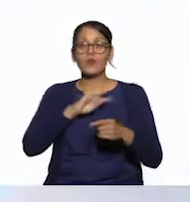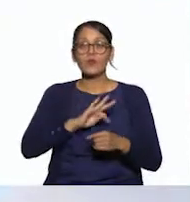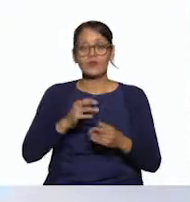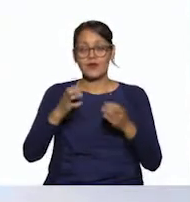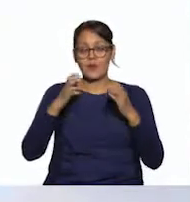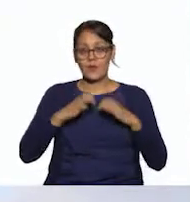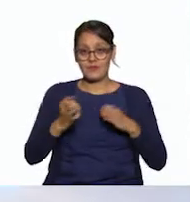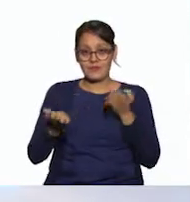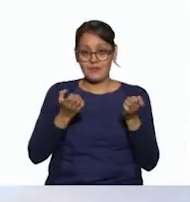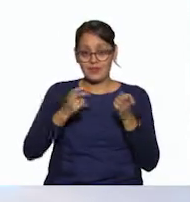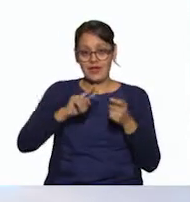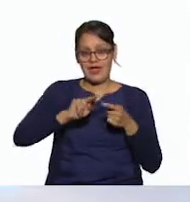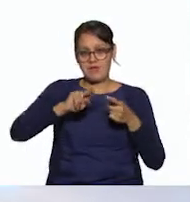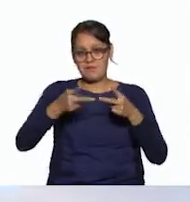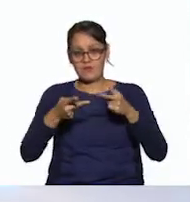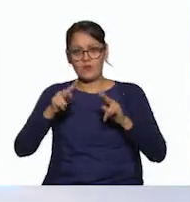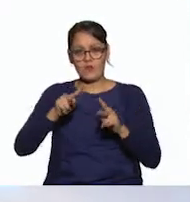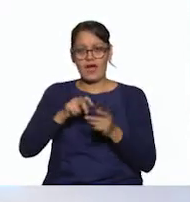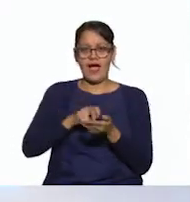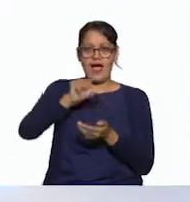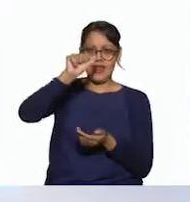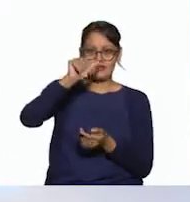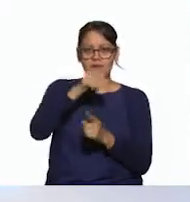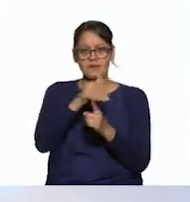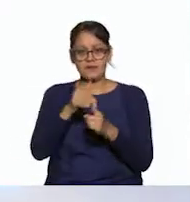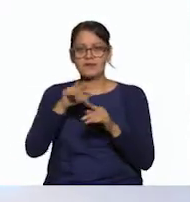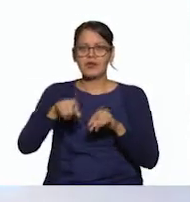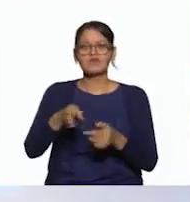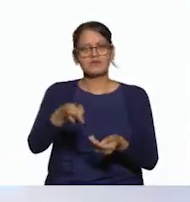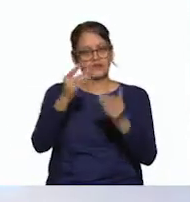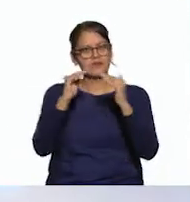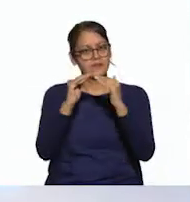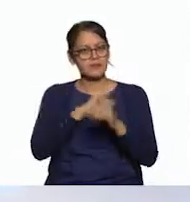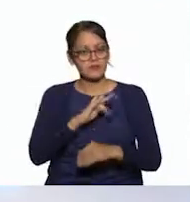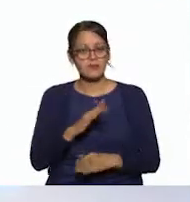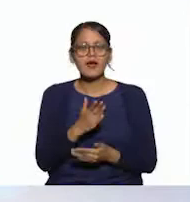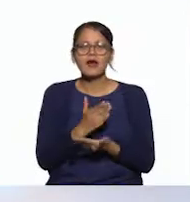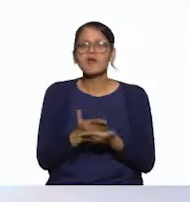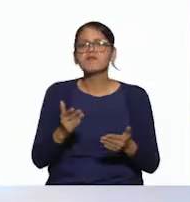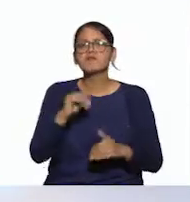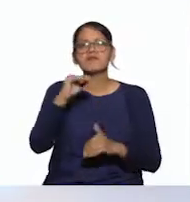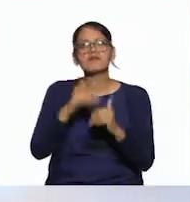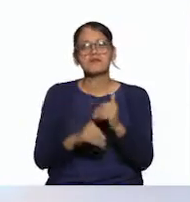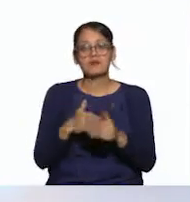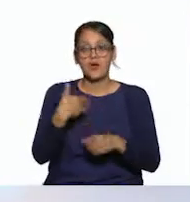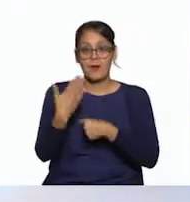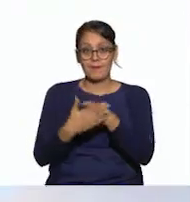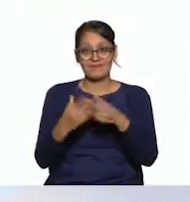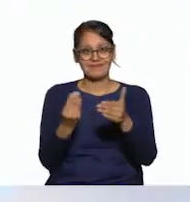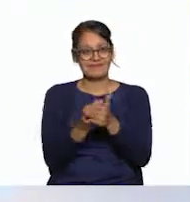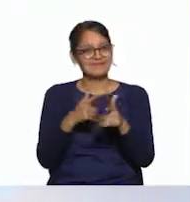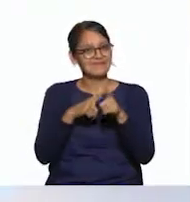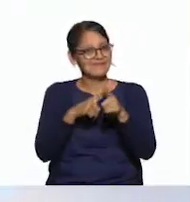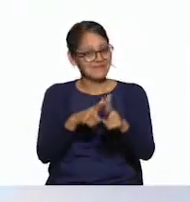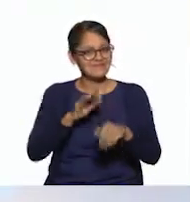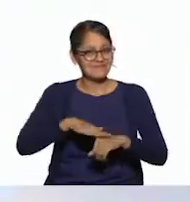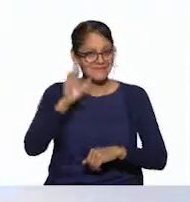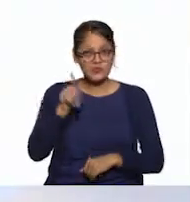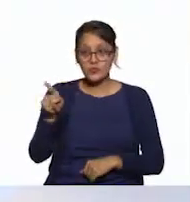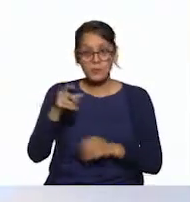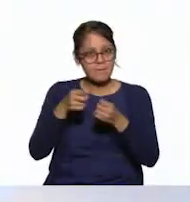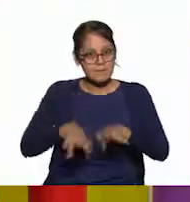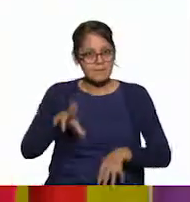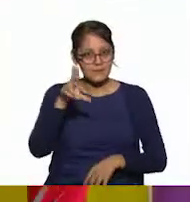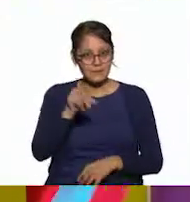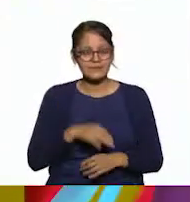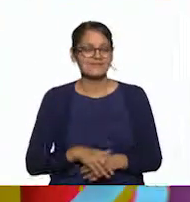y explorar su kinesfera allá en su casa. Eso ha sido todo por el día de hoy, pero la aventura continúa en la siguiente clase, Pilar, así que no te la pierdas. Por